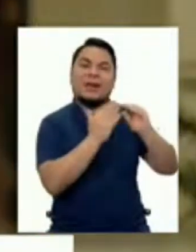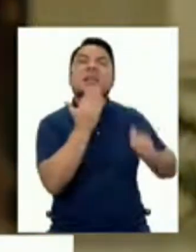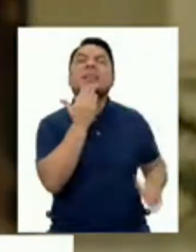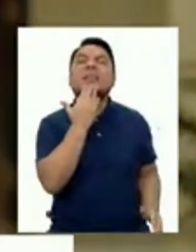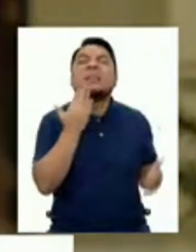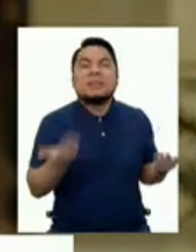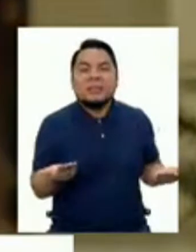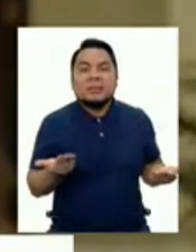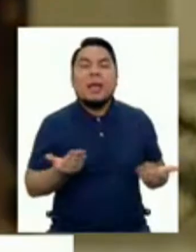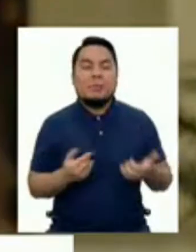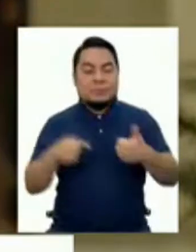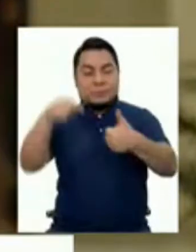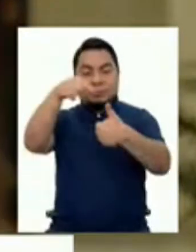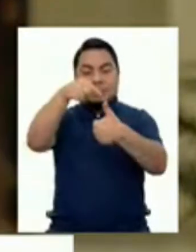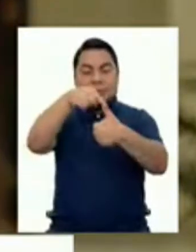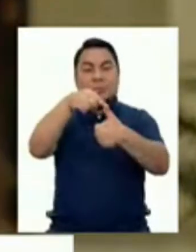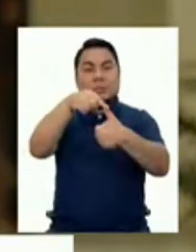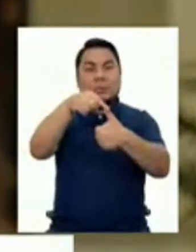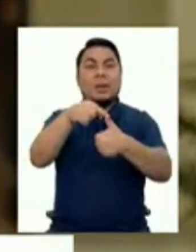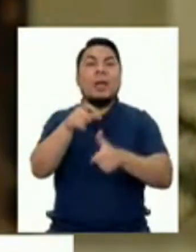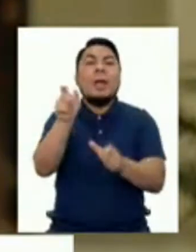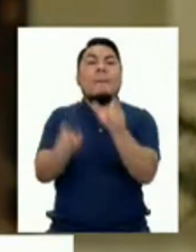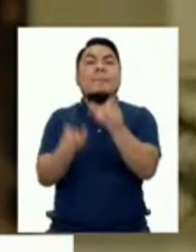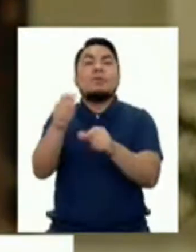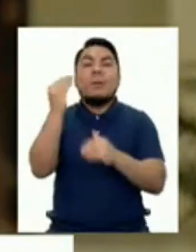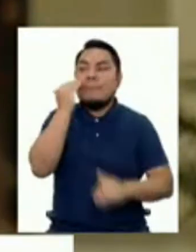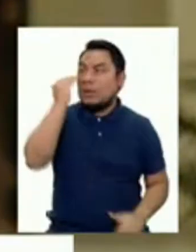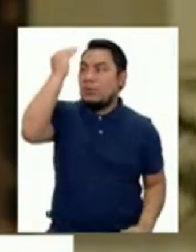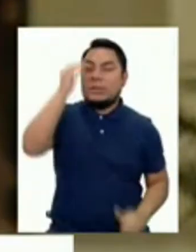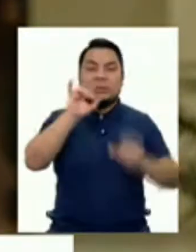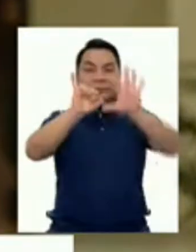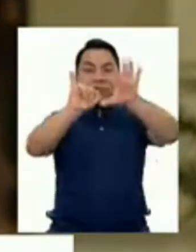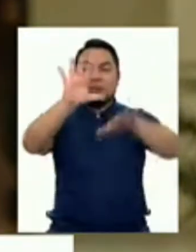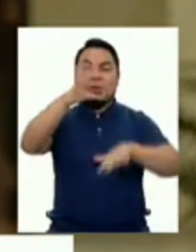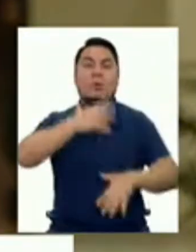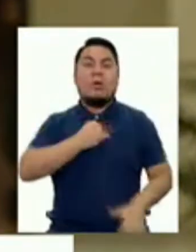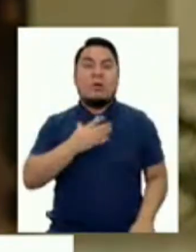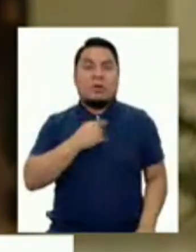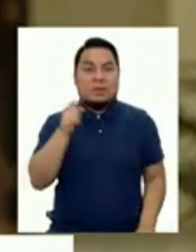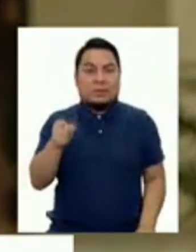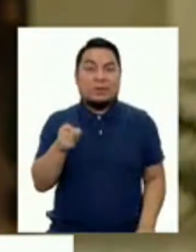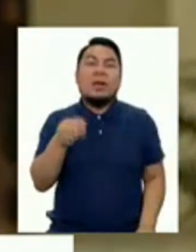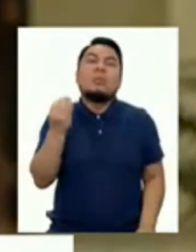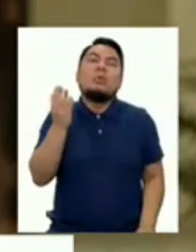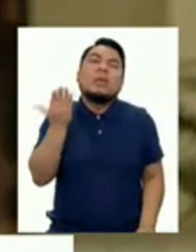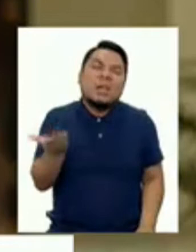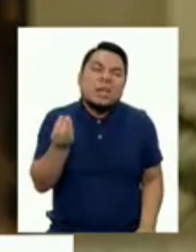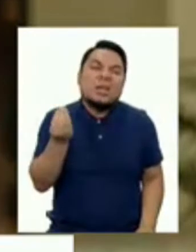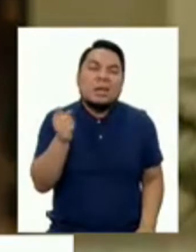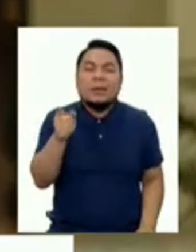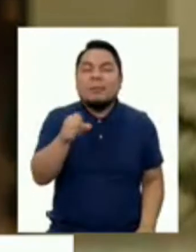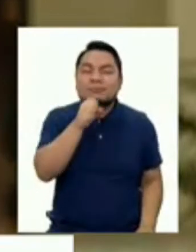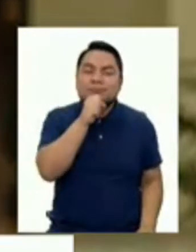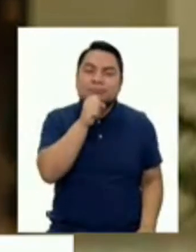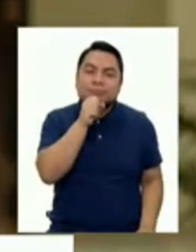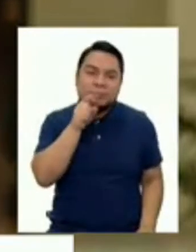las personas mayores de 65 años, que por su edad